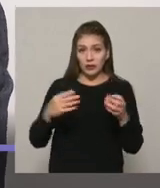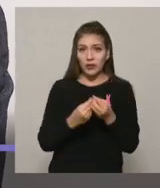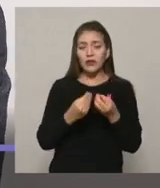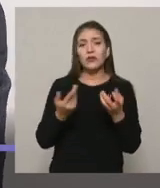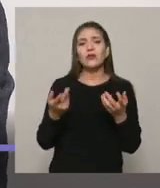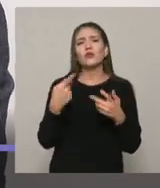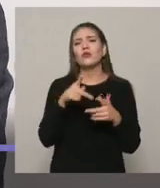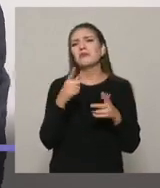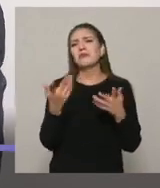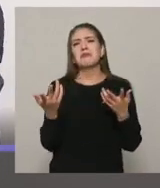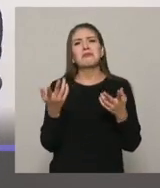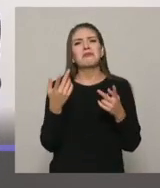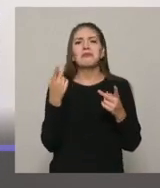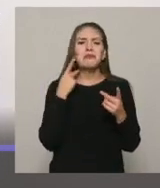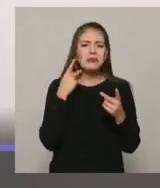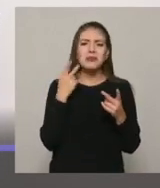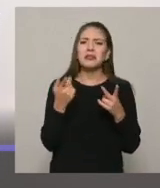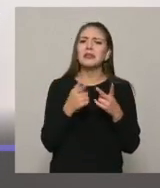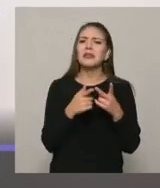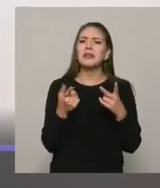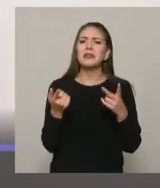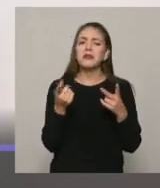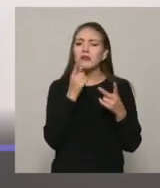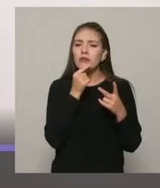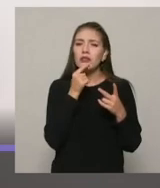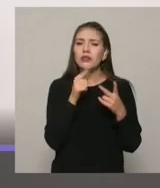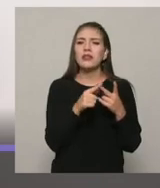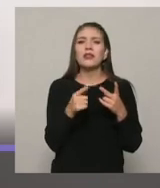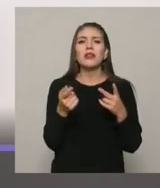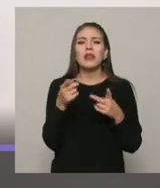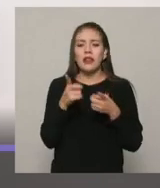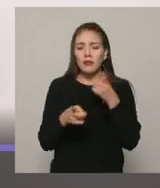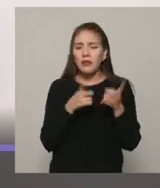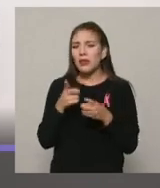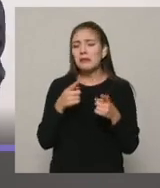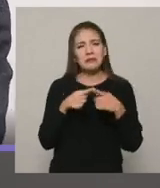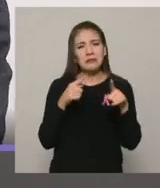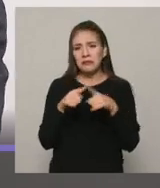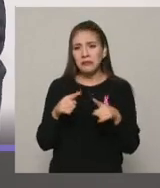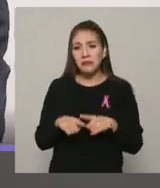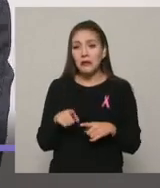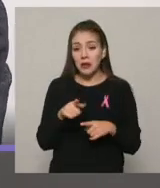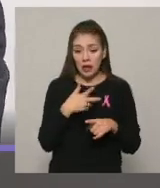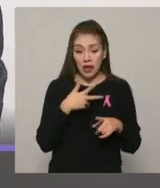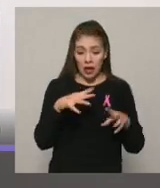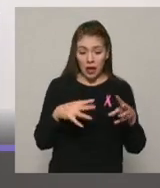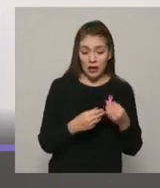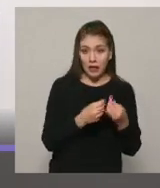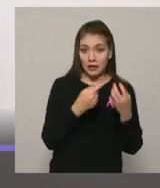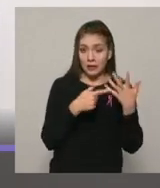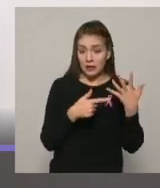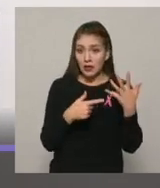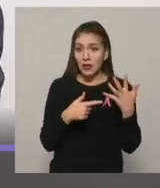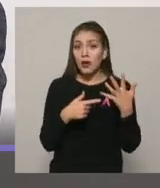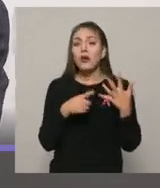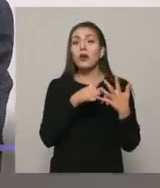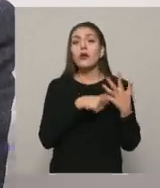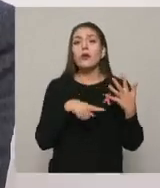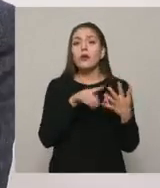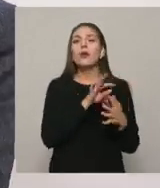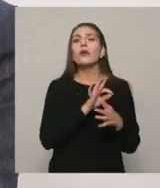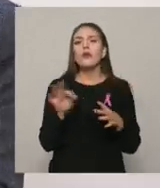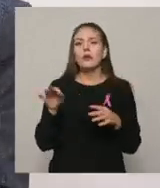policíaca, económica, deportiva, si nosotros tenemos 5 puntos en la nota que les queremos vender, vamos a obtener espacio en los